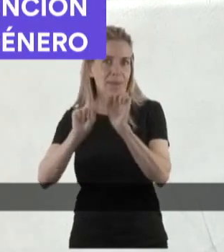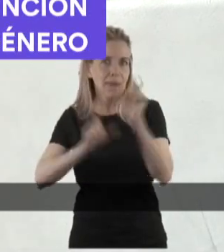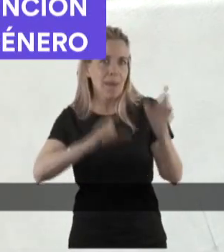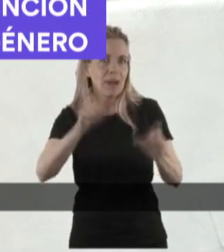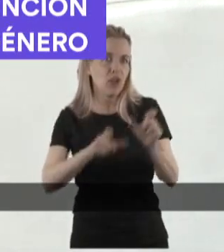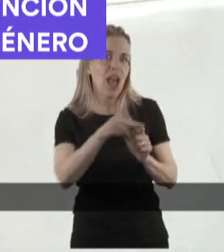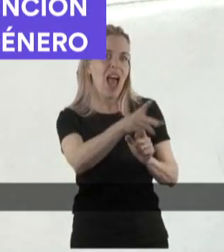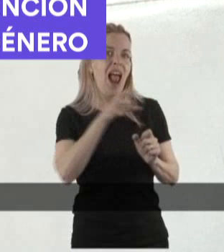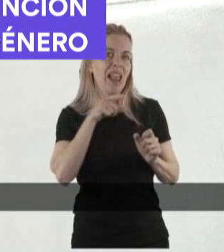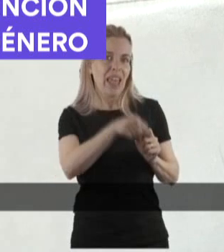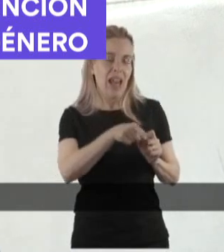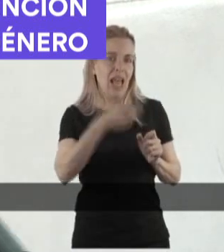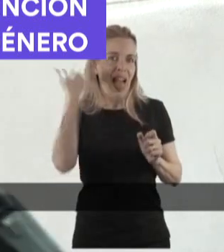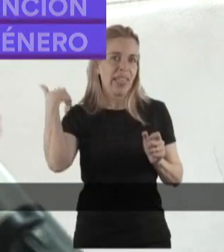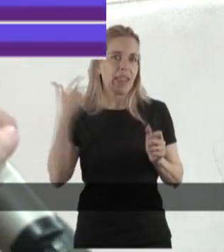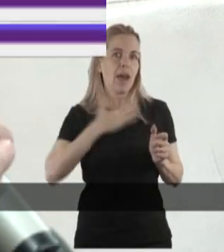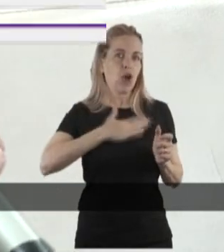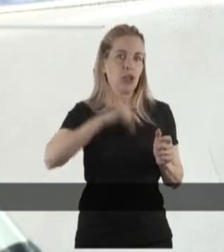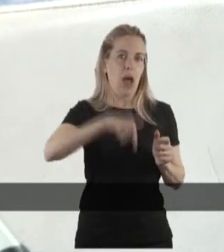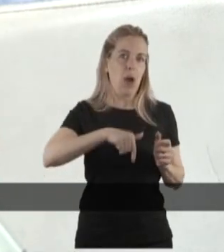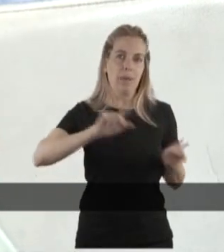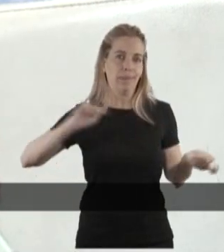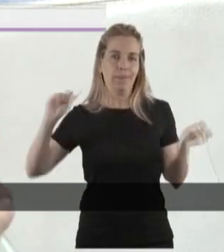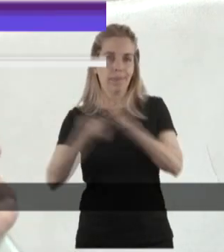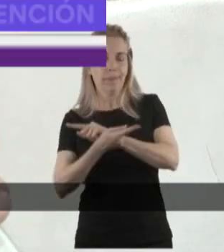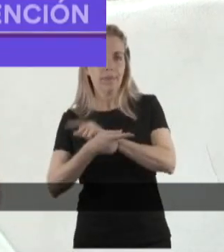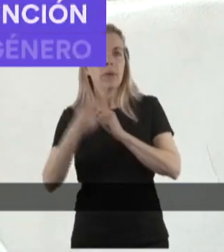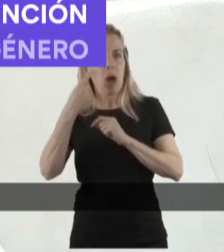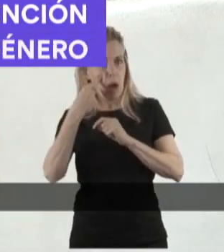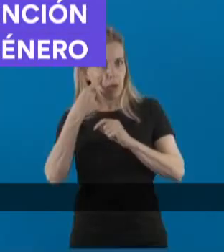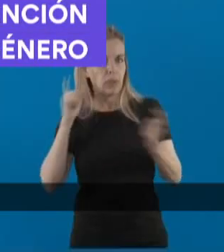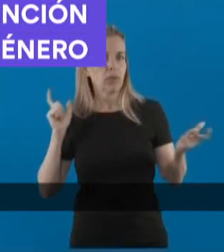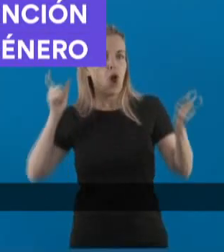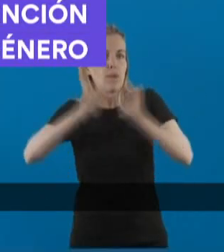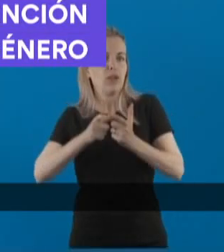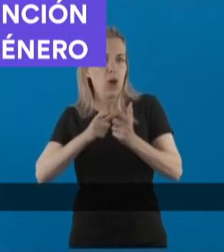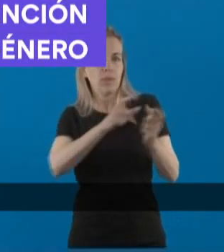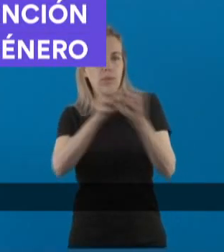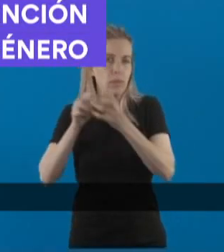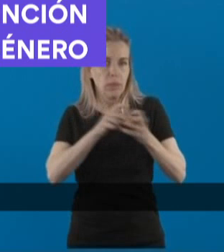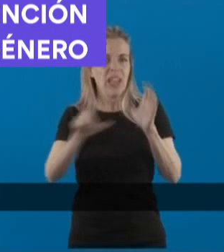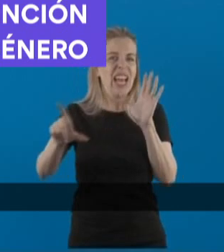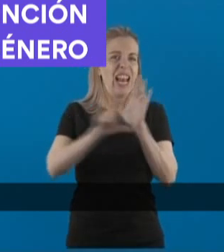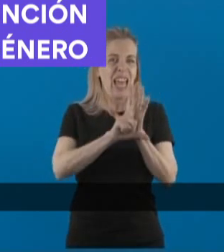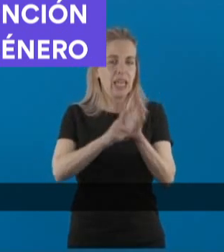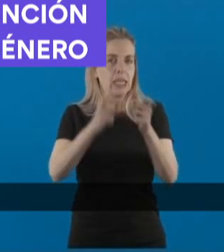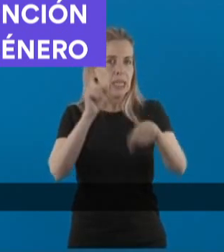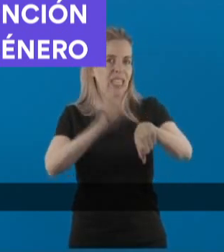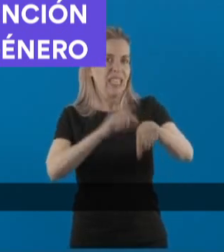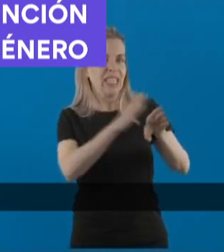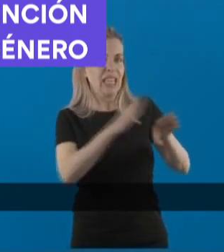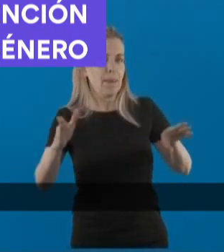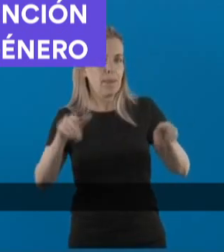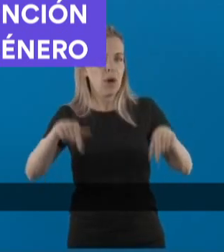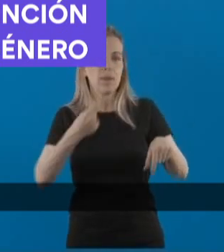habían auspiciado. Ahora, los tratamientos de ley llevan un tiempo. Digo, la pregunta es si desde